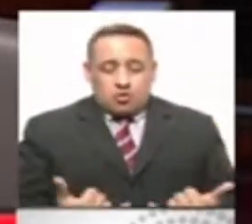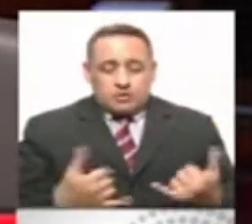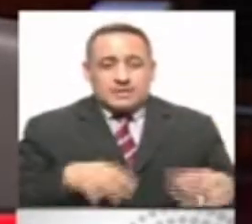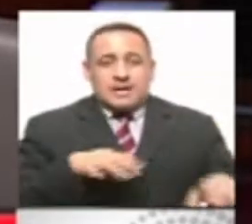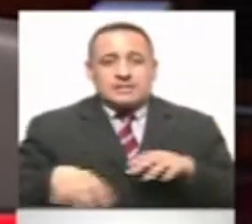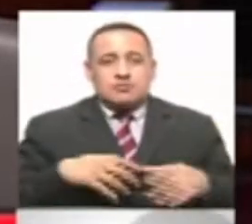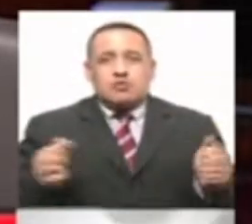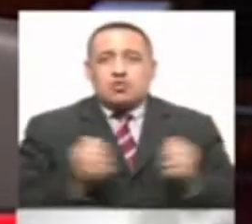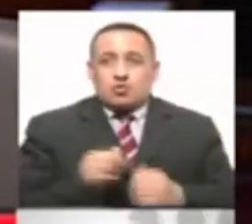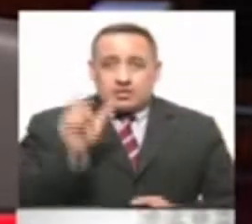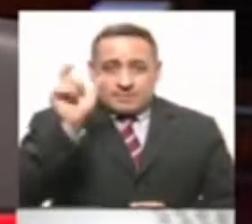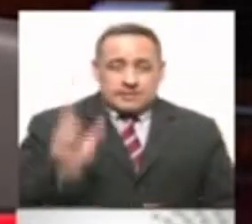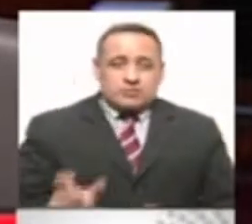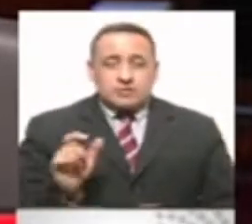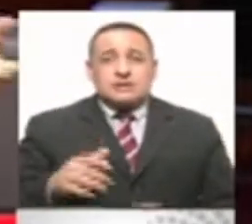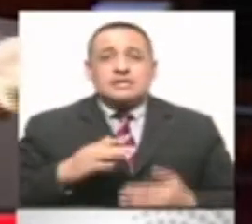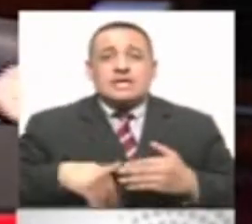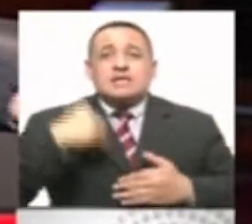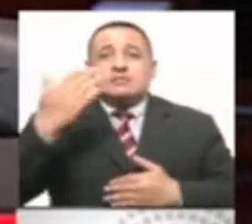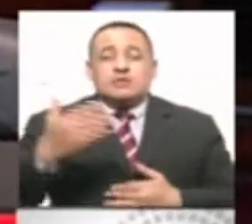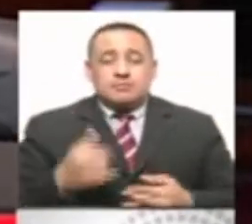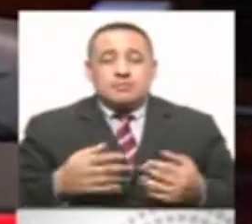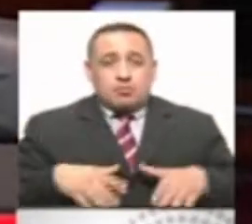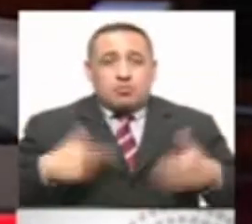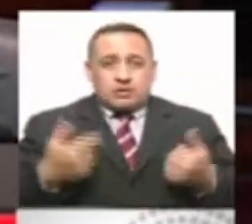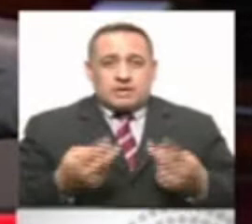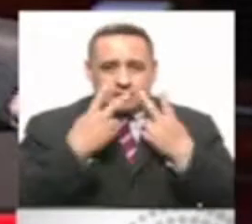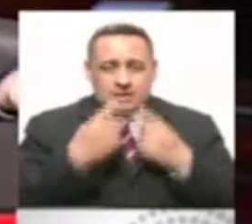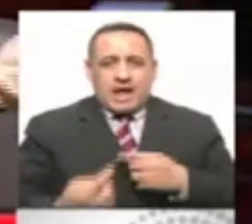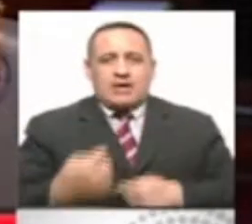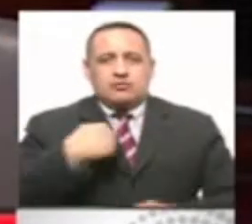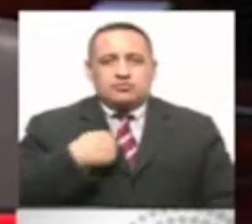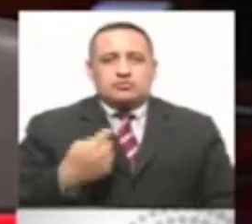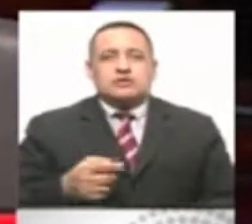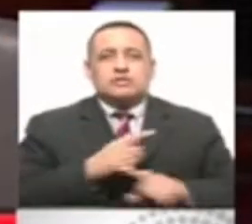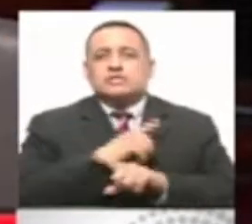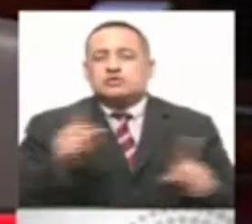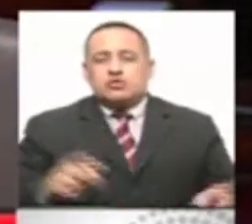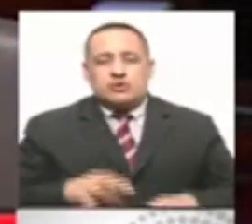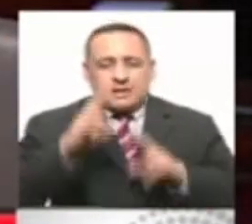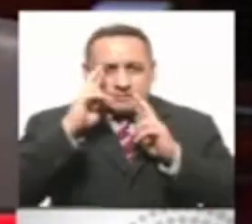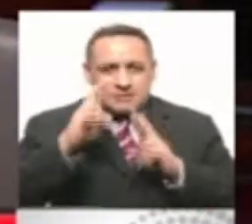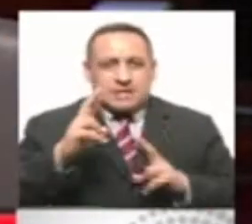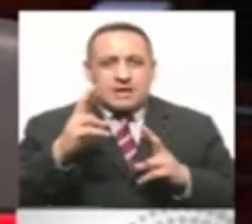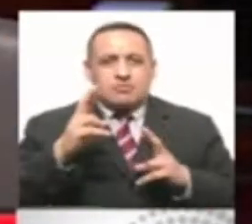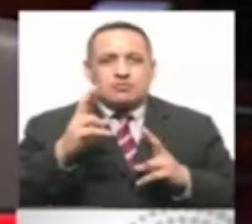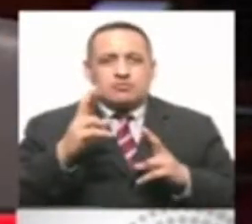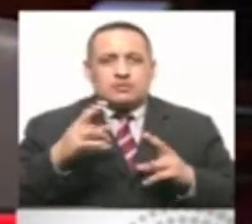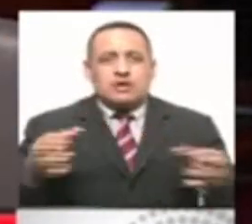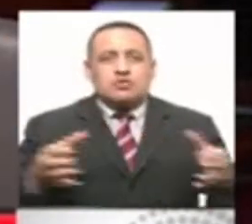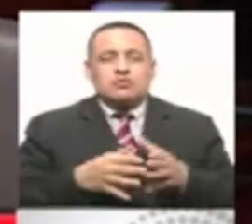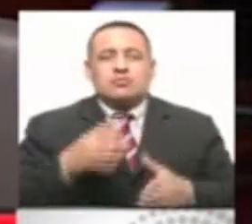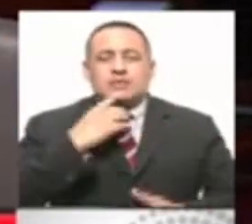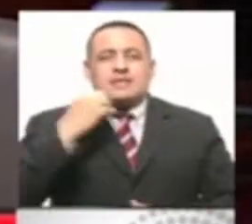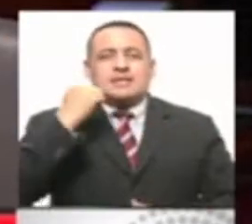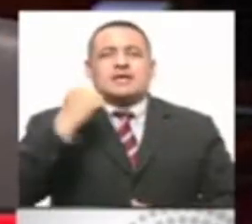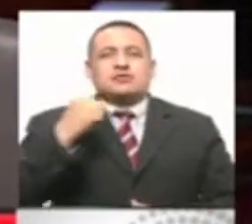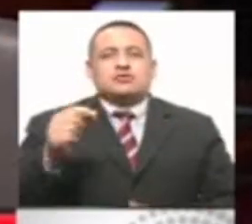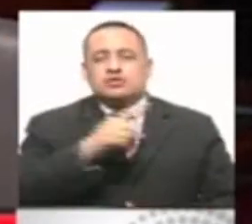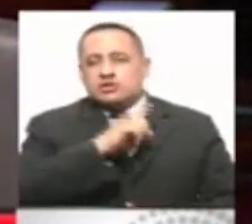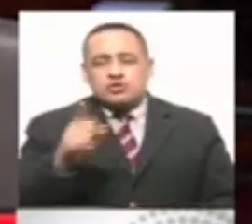con una persona, mañana podría suceder contra nosotros si no respetamos el Estado de Derecho,